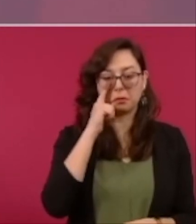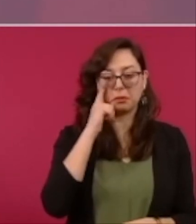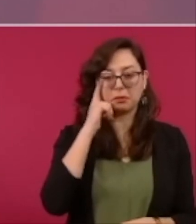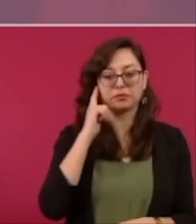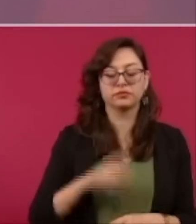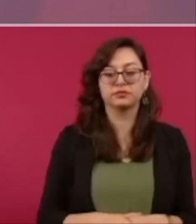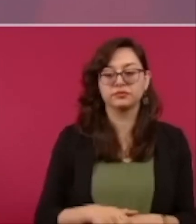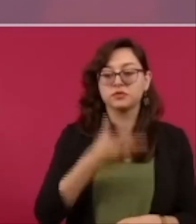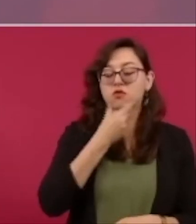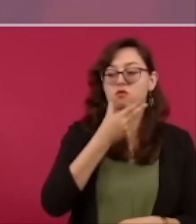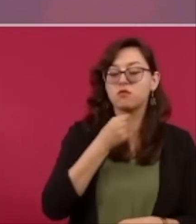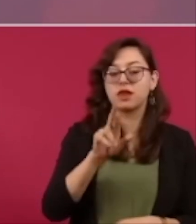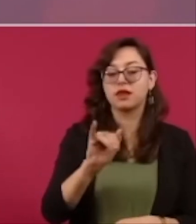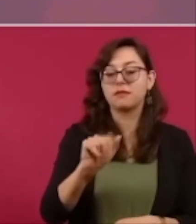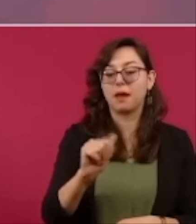Riva Palacio,